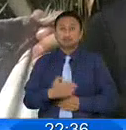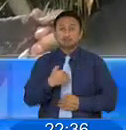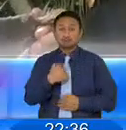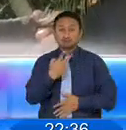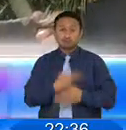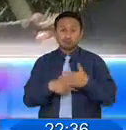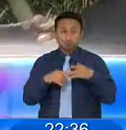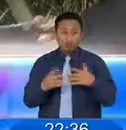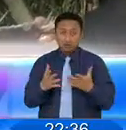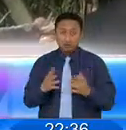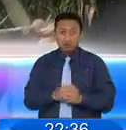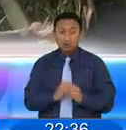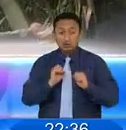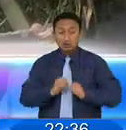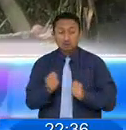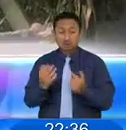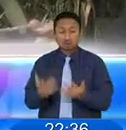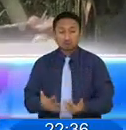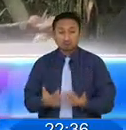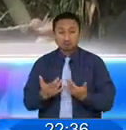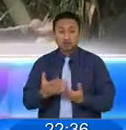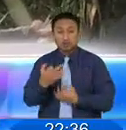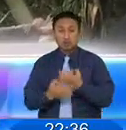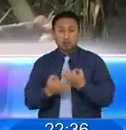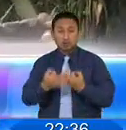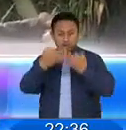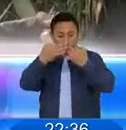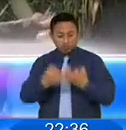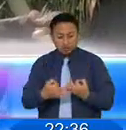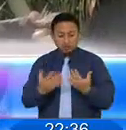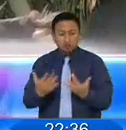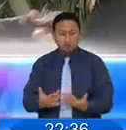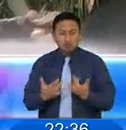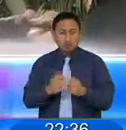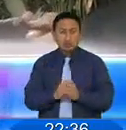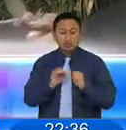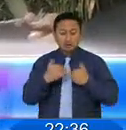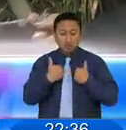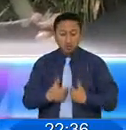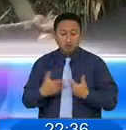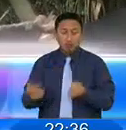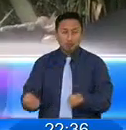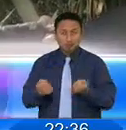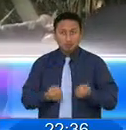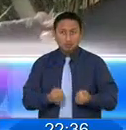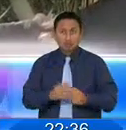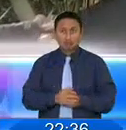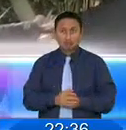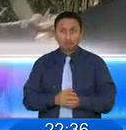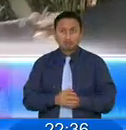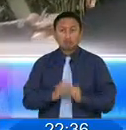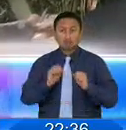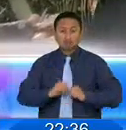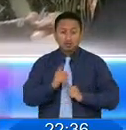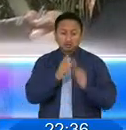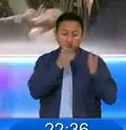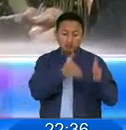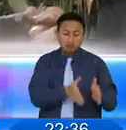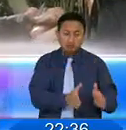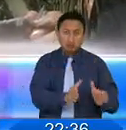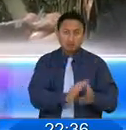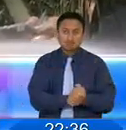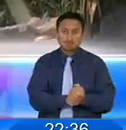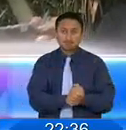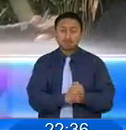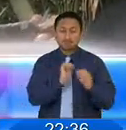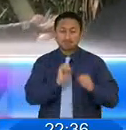Juliana, sigo a la espera de una justicia digna, sigo a la espera de que me entreguen los restos de mi hija para darle cristiana sepultura,